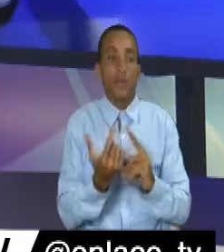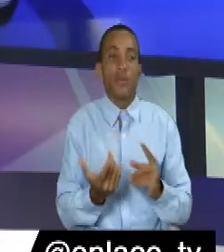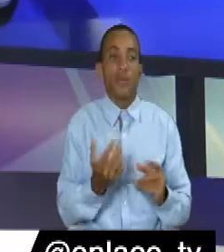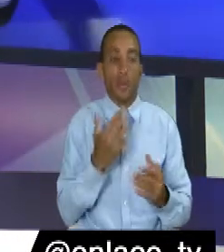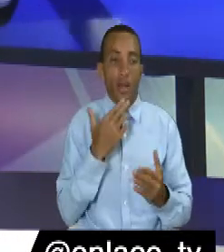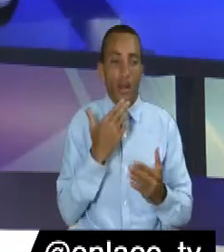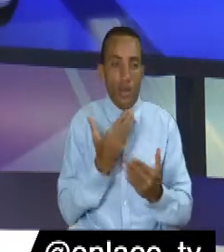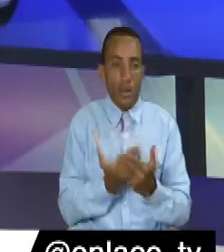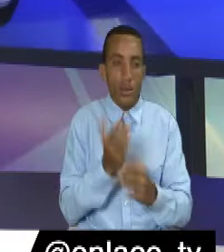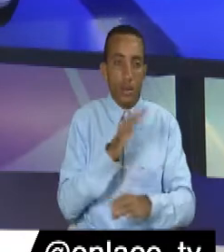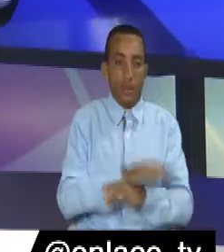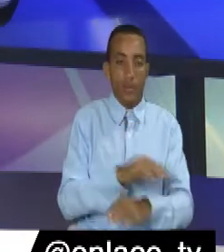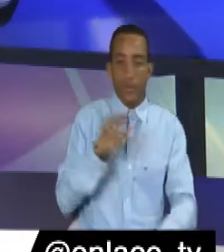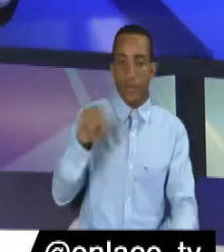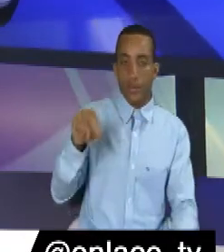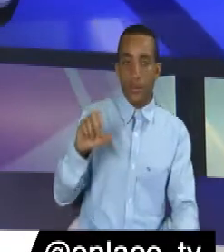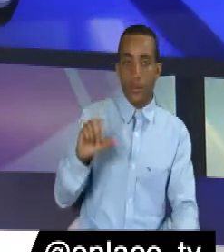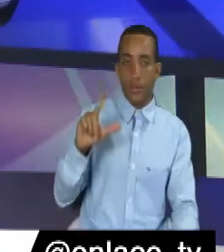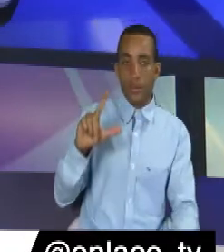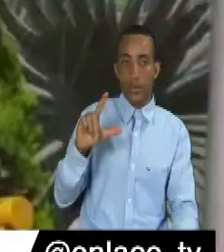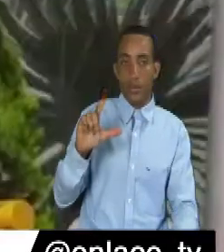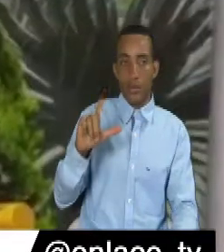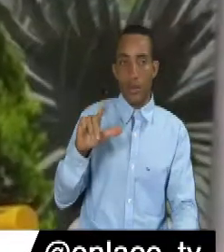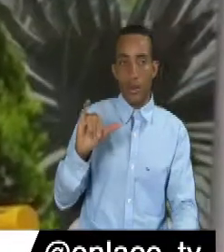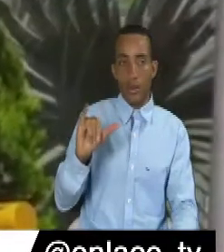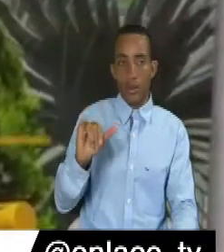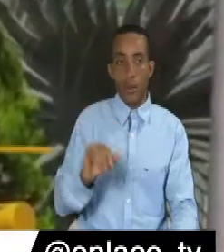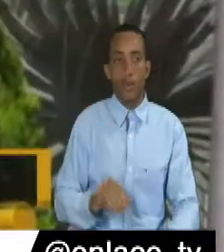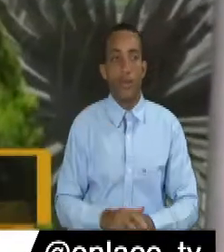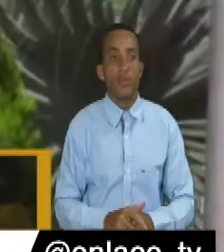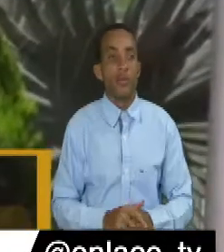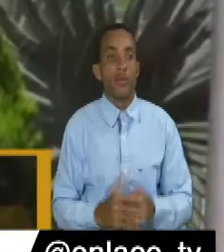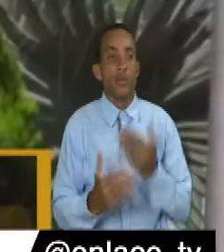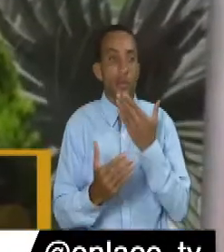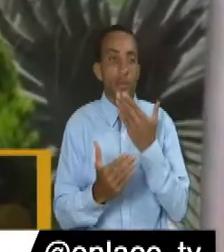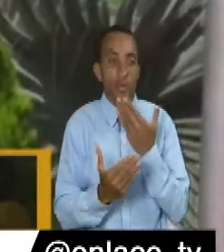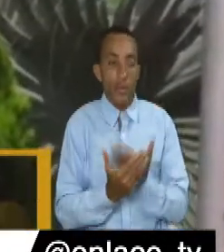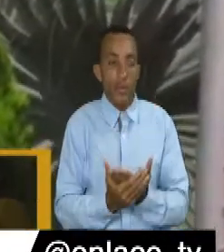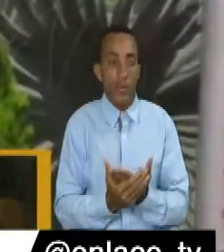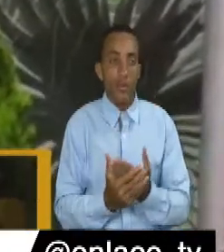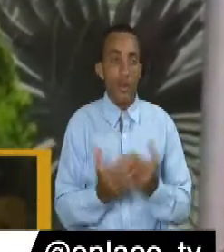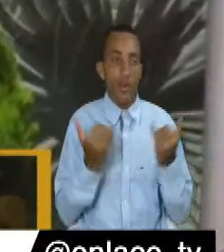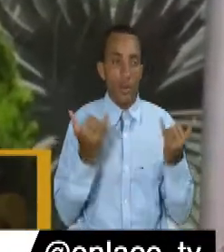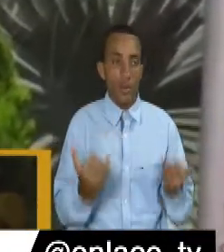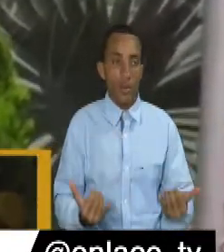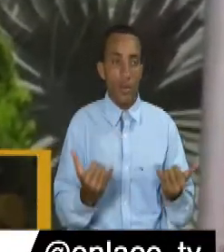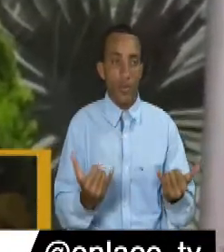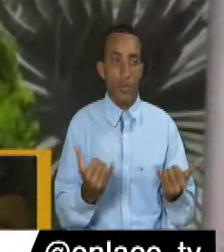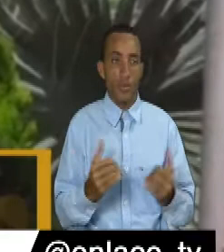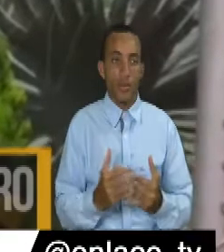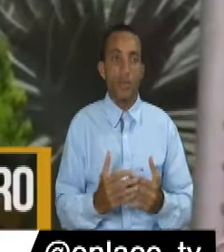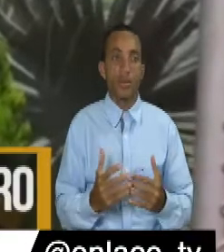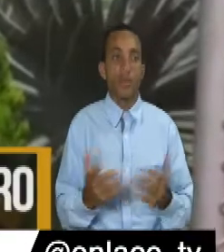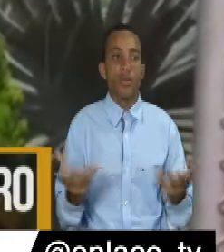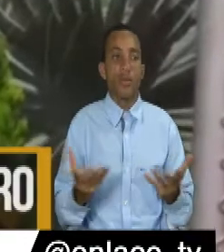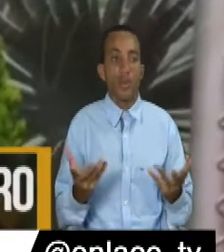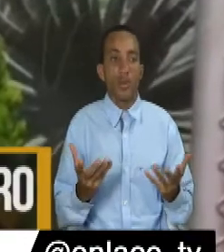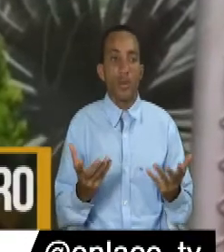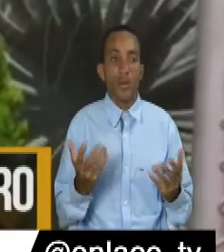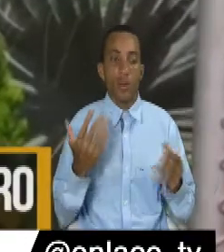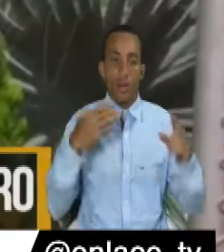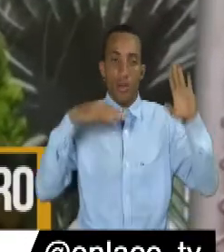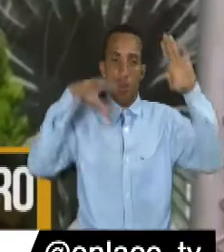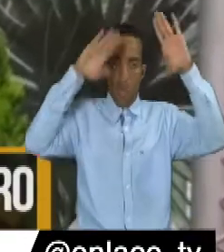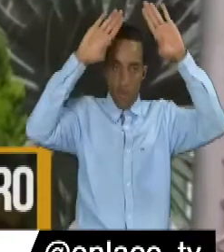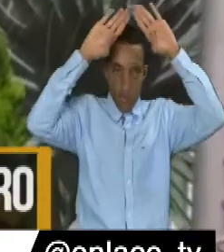tardes y adelante con su información. Gracias, muy buenas tardes. Así es, a esta hora nos encontramos aquí en el corregimiento del